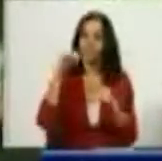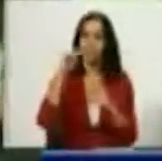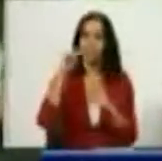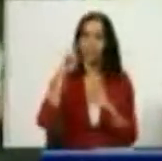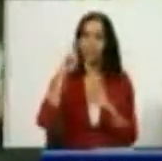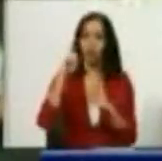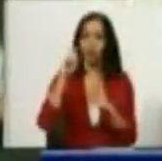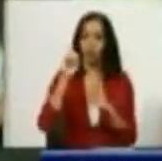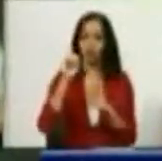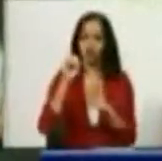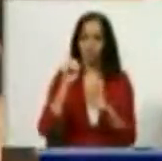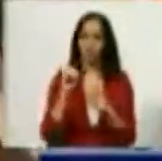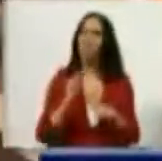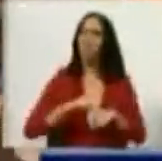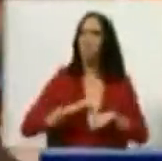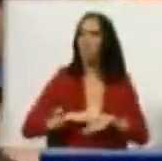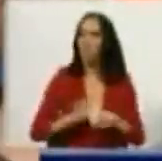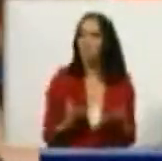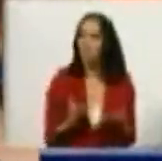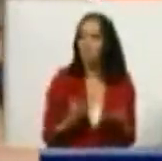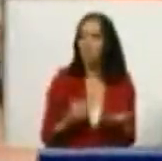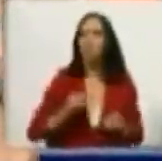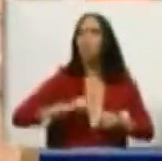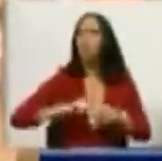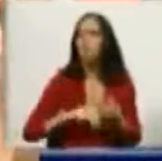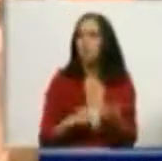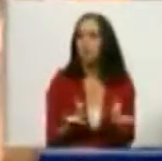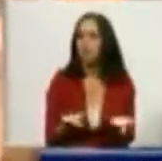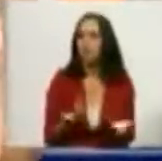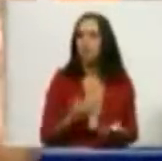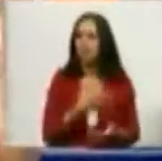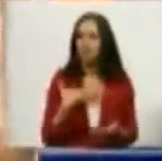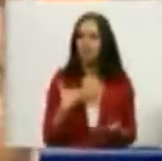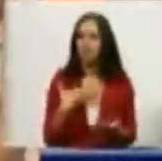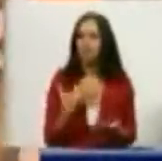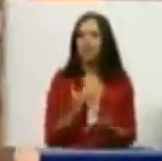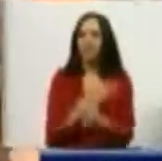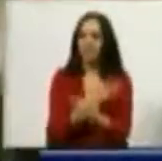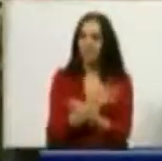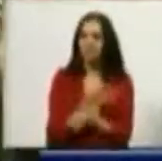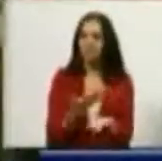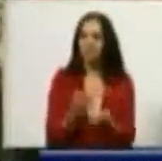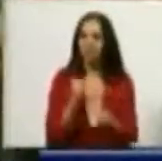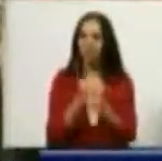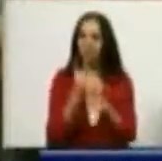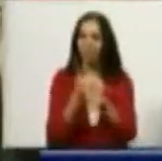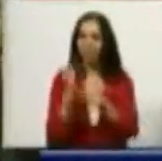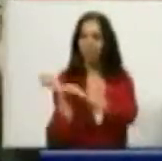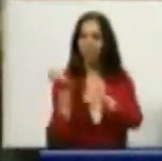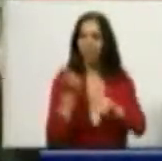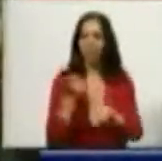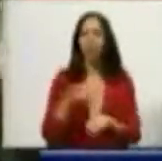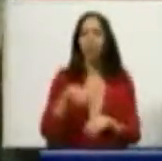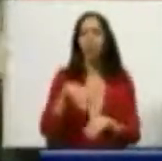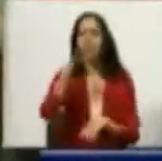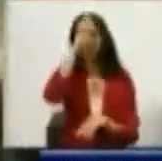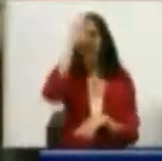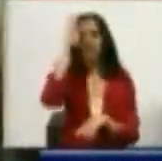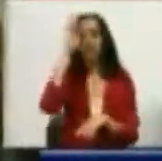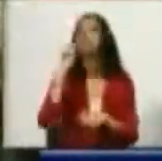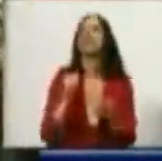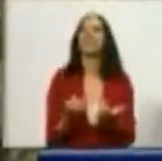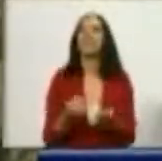Por qué no vamos a aspirar la serie del Caribe si vamos a hacer los tiburones de la guaira van a ser los